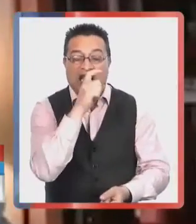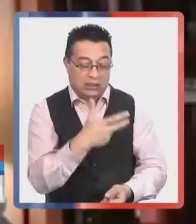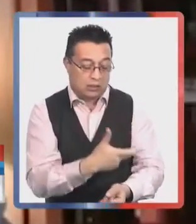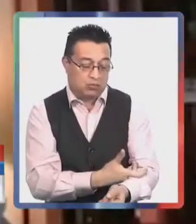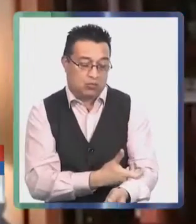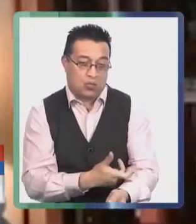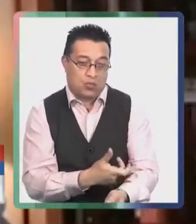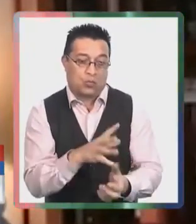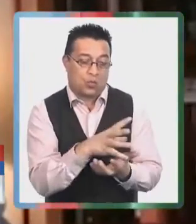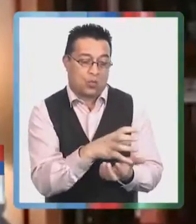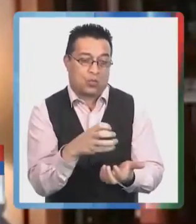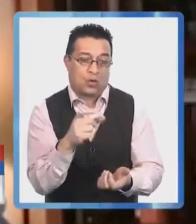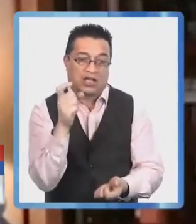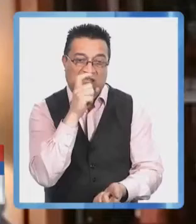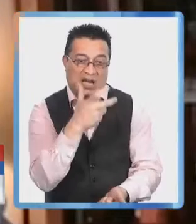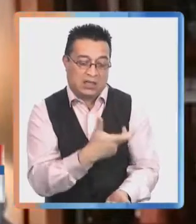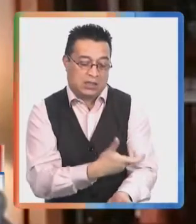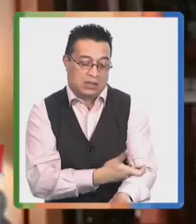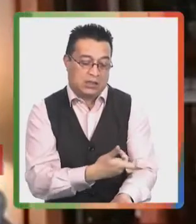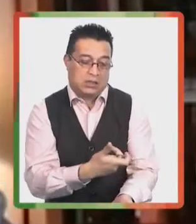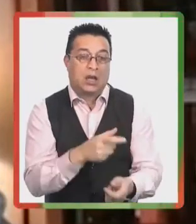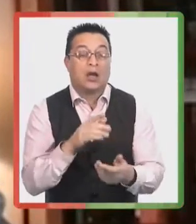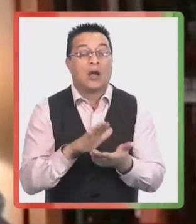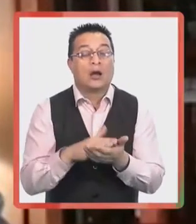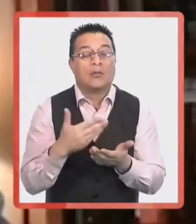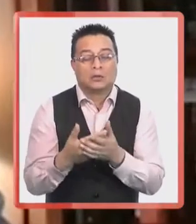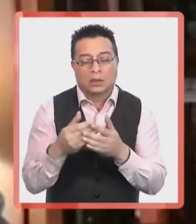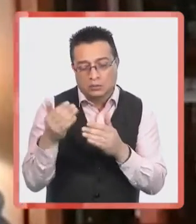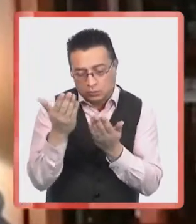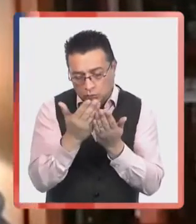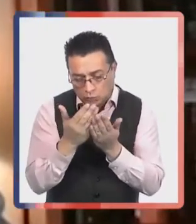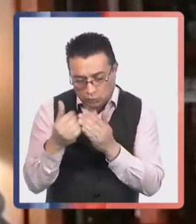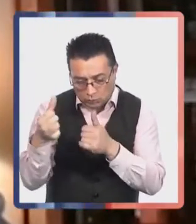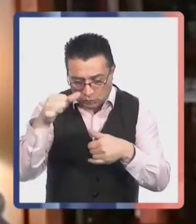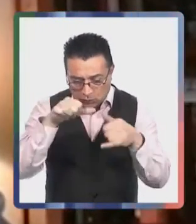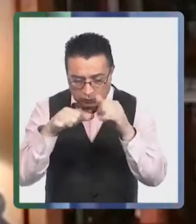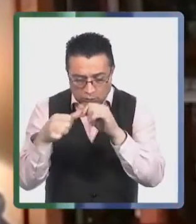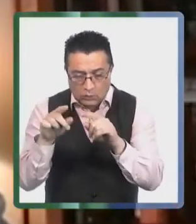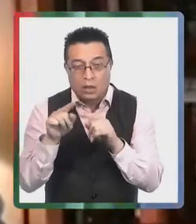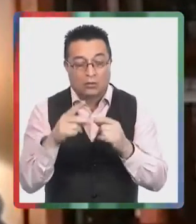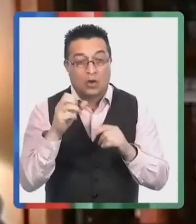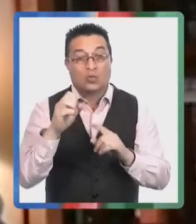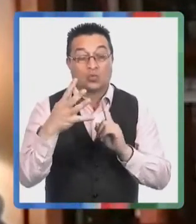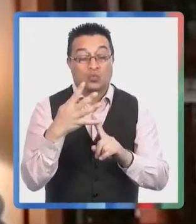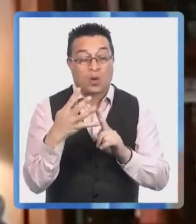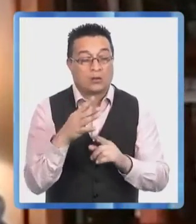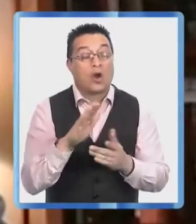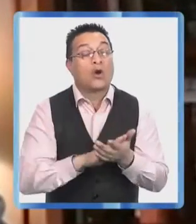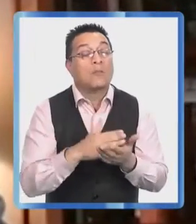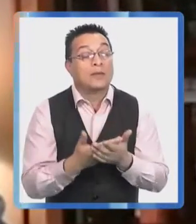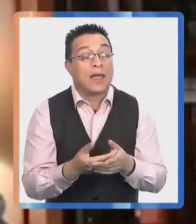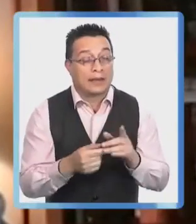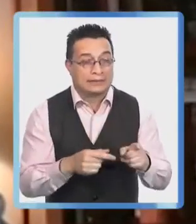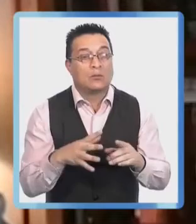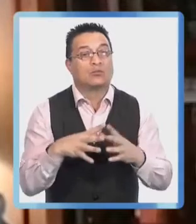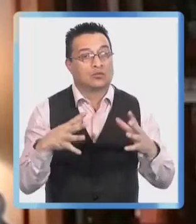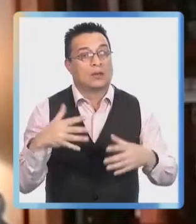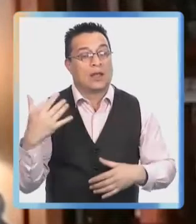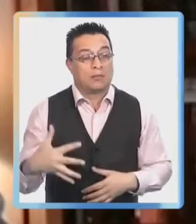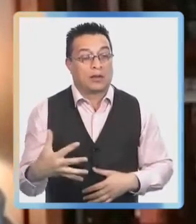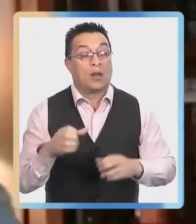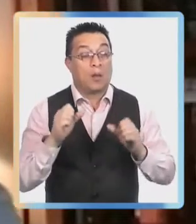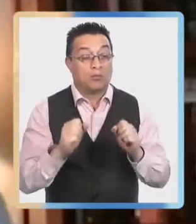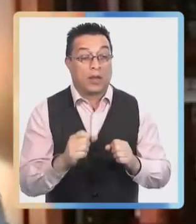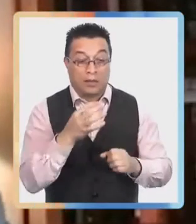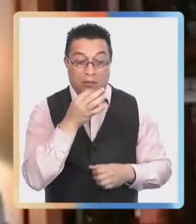de sangre, o sea, tú tienes que analizar cómo están los anticuerpos en la sangre de las personas que han recibido la cuarta dosis. Eso es muy importante,